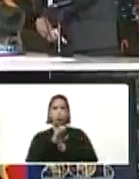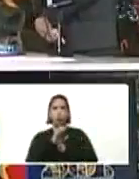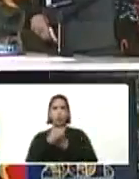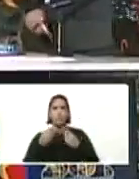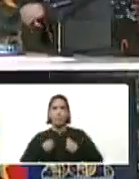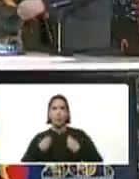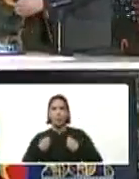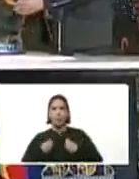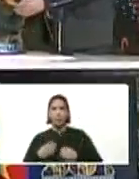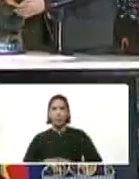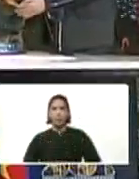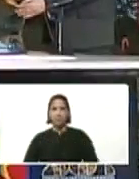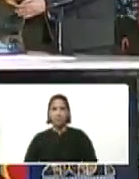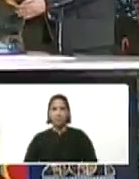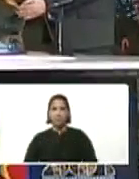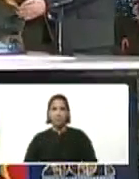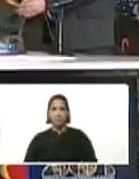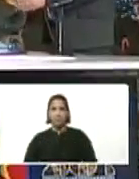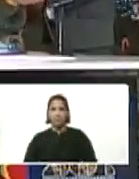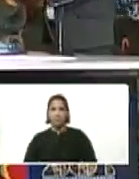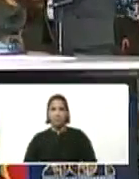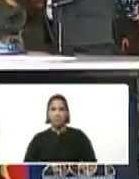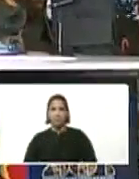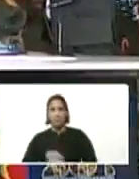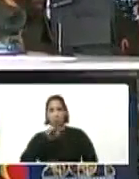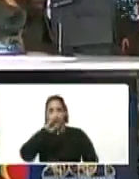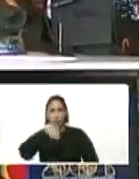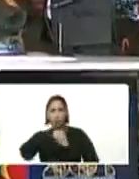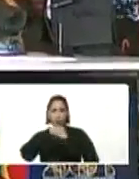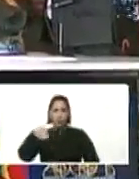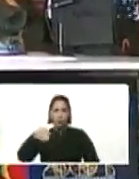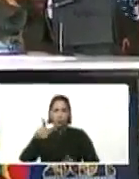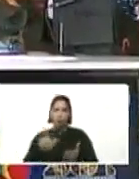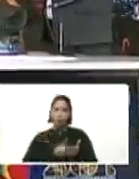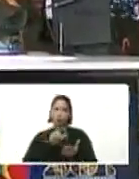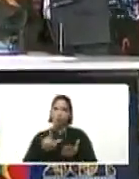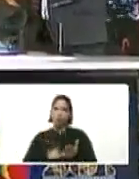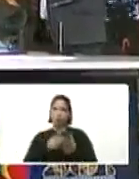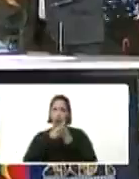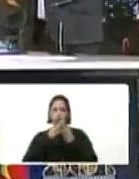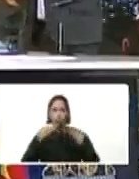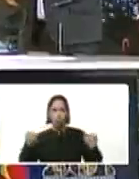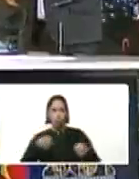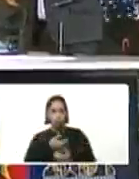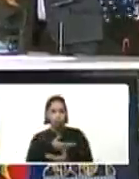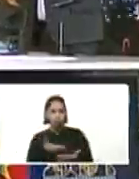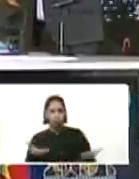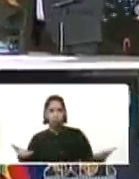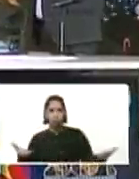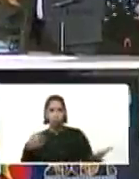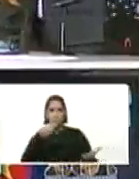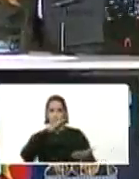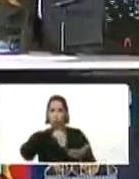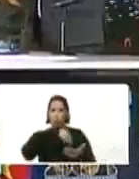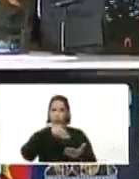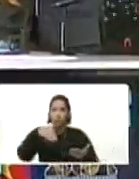Vida, los bautizo. Bautismo, bautismo,